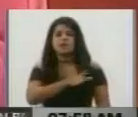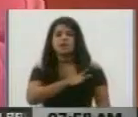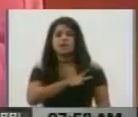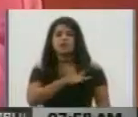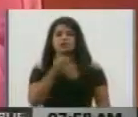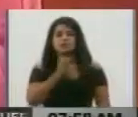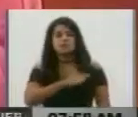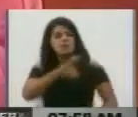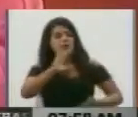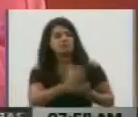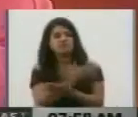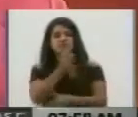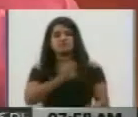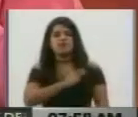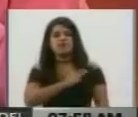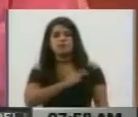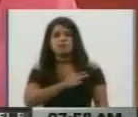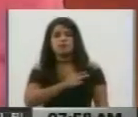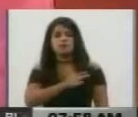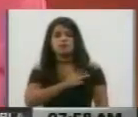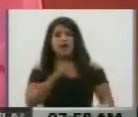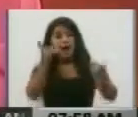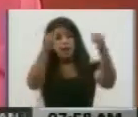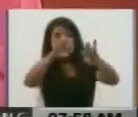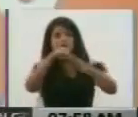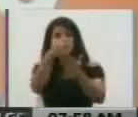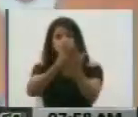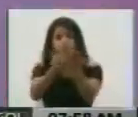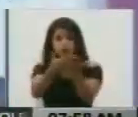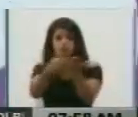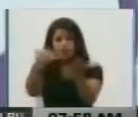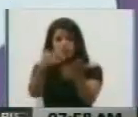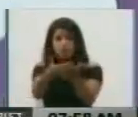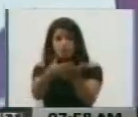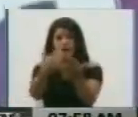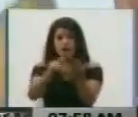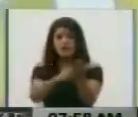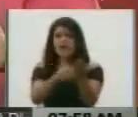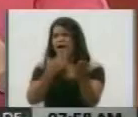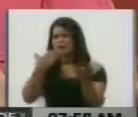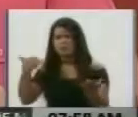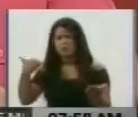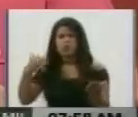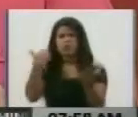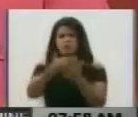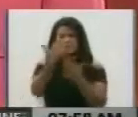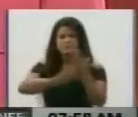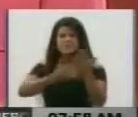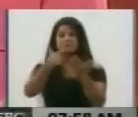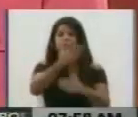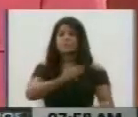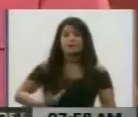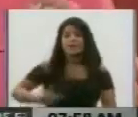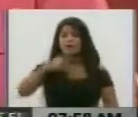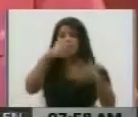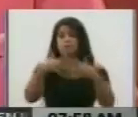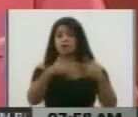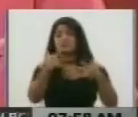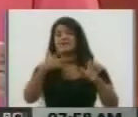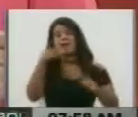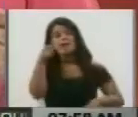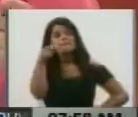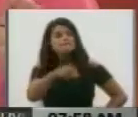fuese derrocado el presidente Allende. Y decía Nixon, según un cable desclasificado hace poco, el presidente de los Estados Unidos, es que